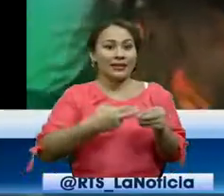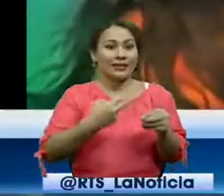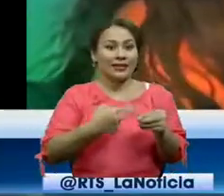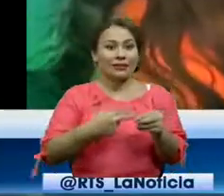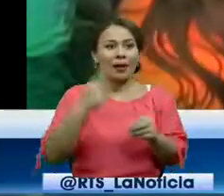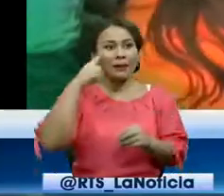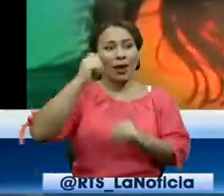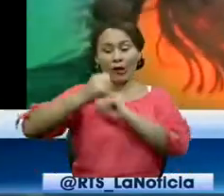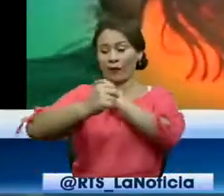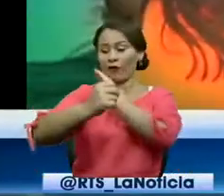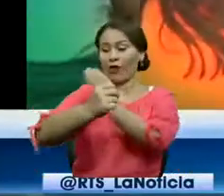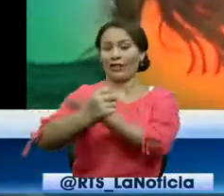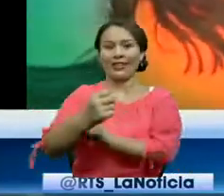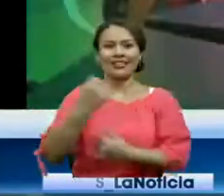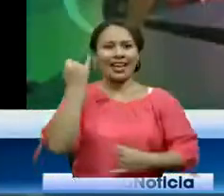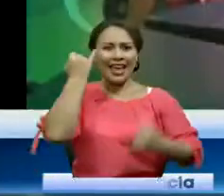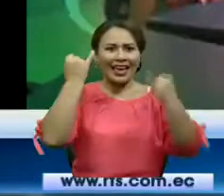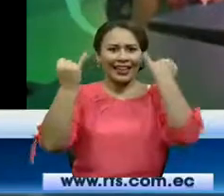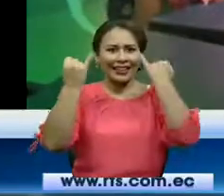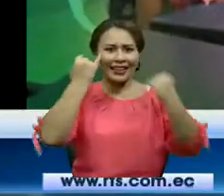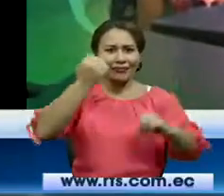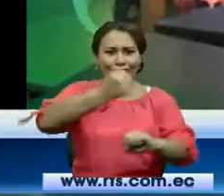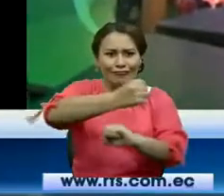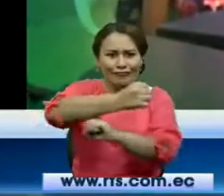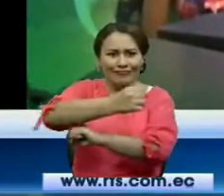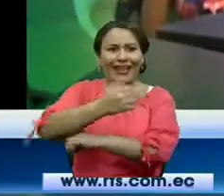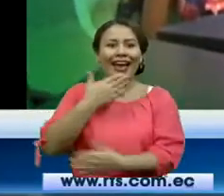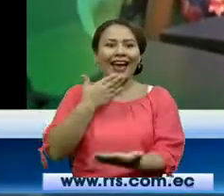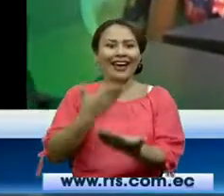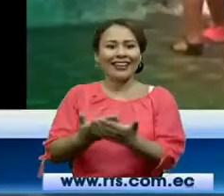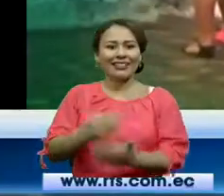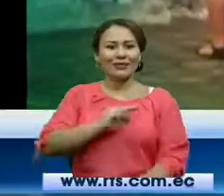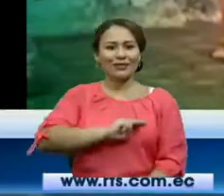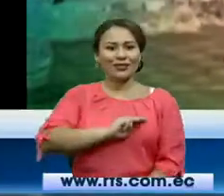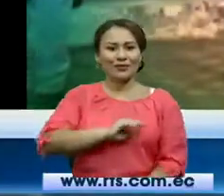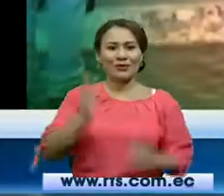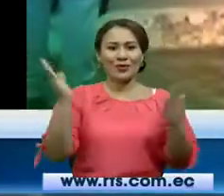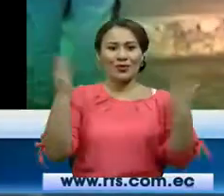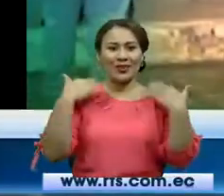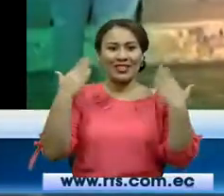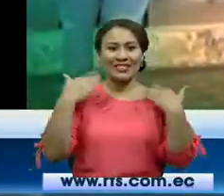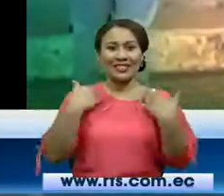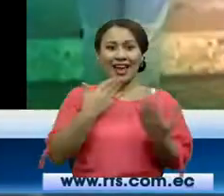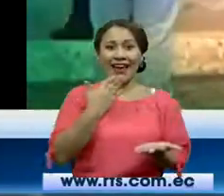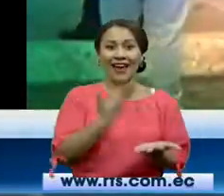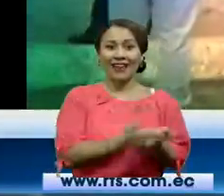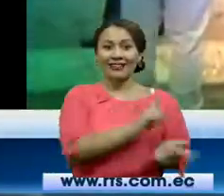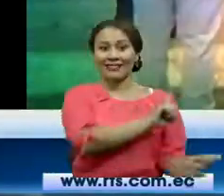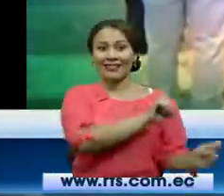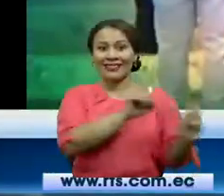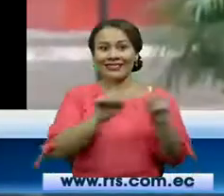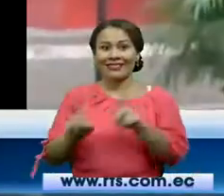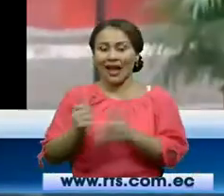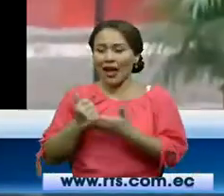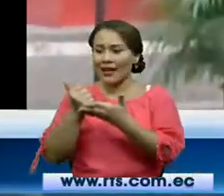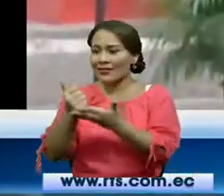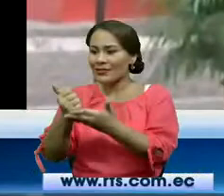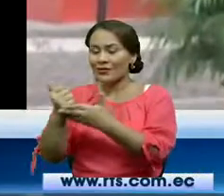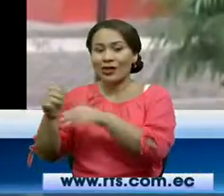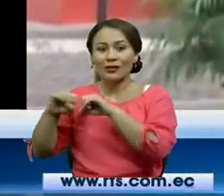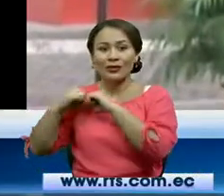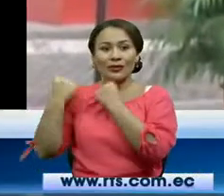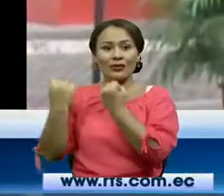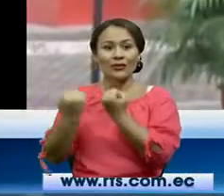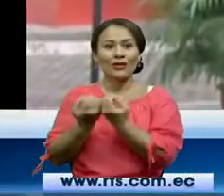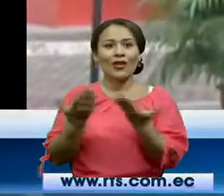habilidades gracias al municipio de Guayaquil. Los cursos son parte de la Unidad Ejecutora de Acción Social y se imparten en